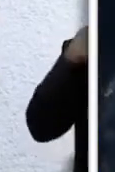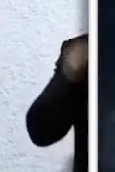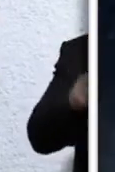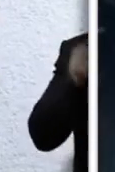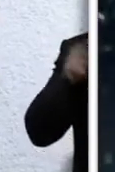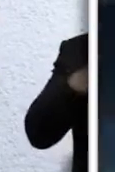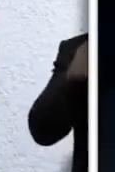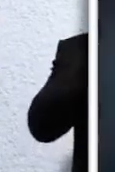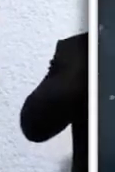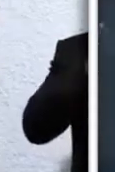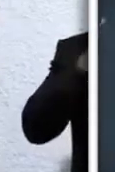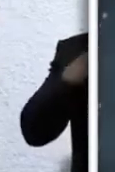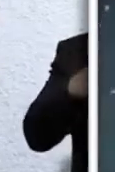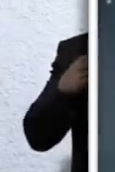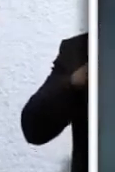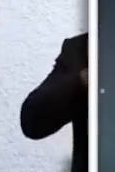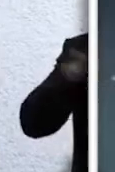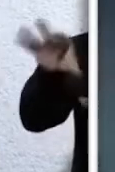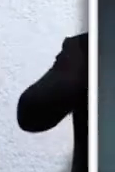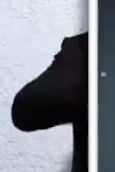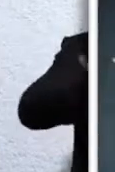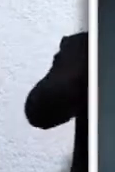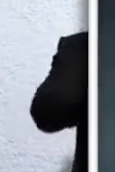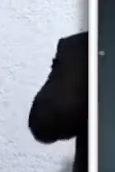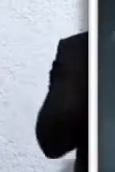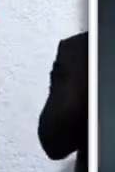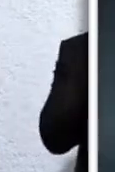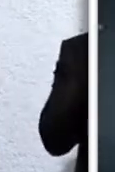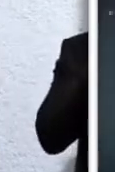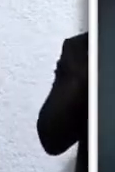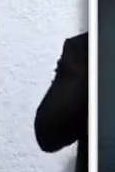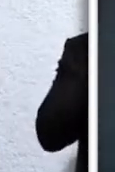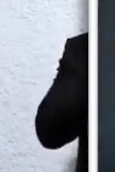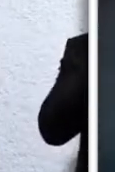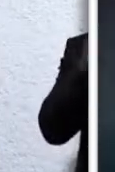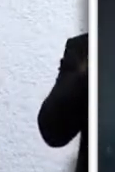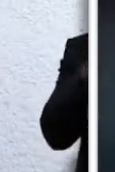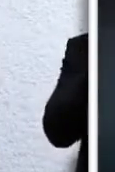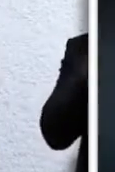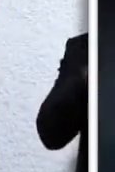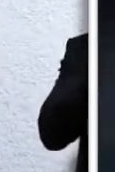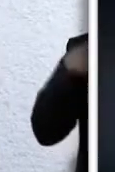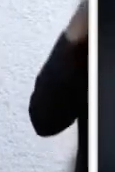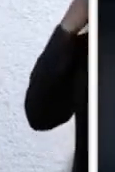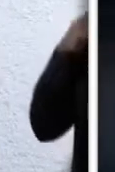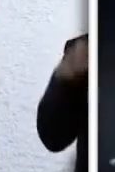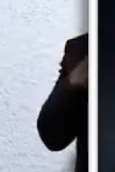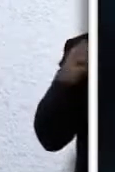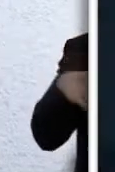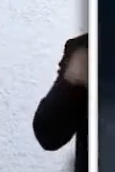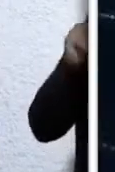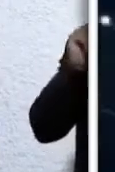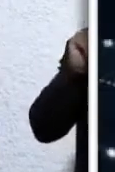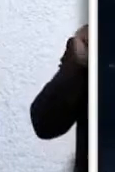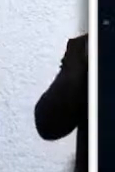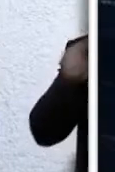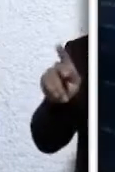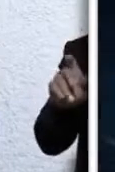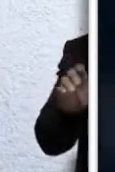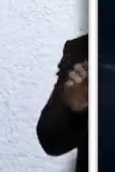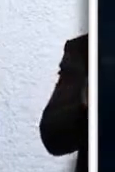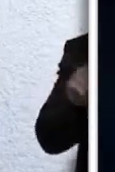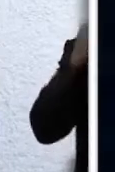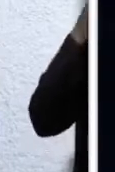el segundo, y corríjanme porque yo vi encuestas, pero a lo mejor me estoy equivocando, que ya lo consideran como el primero en todo el